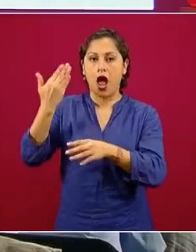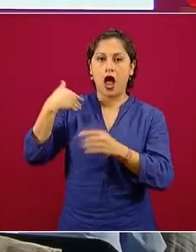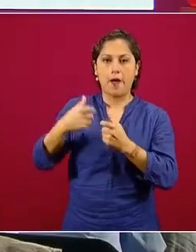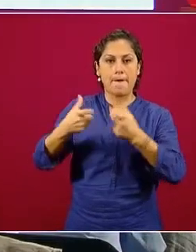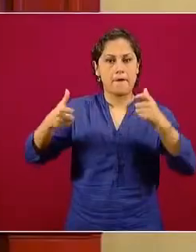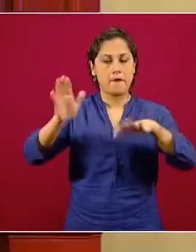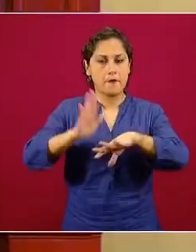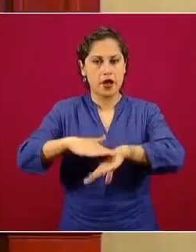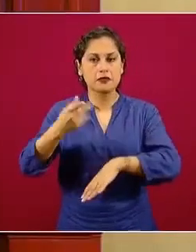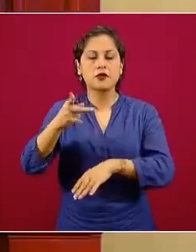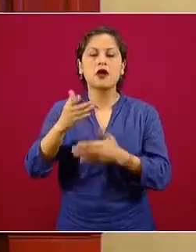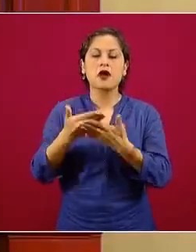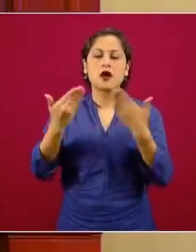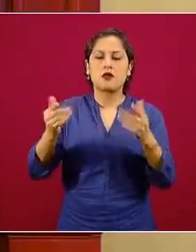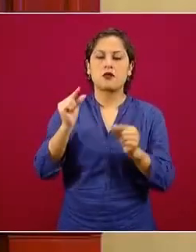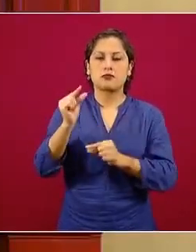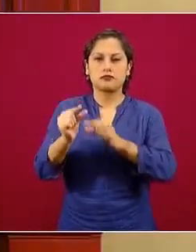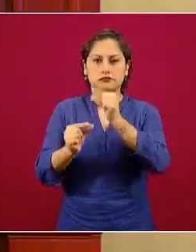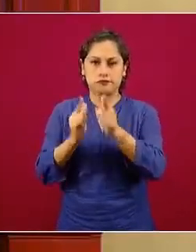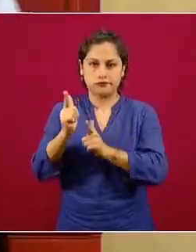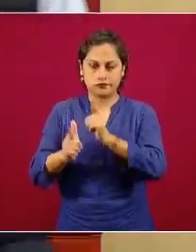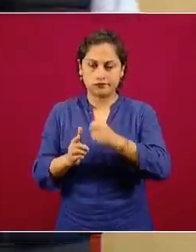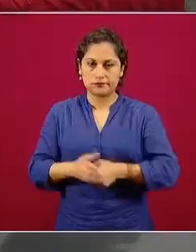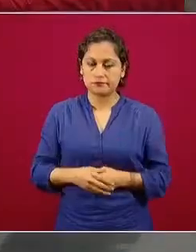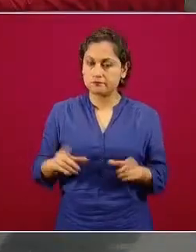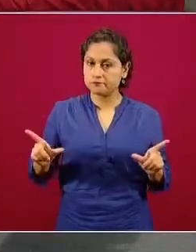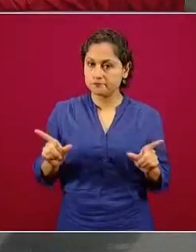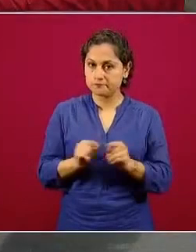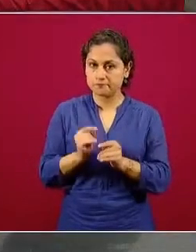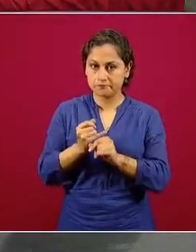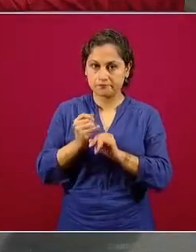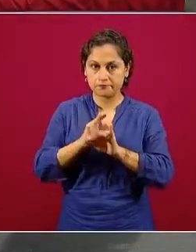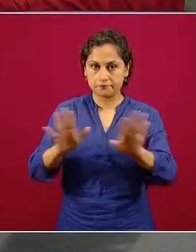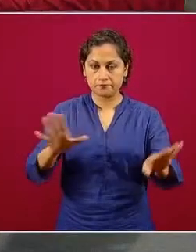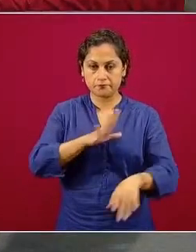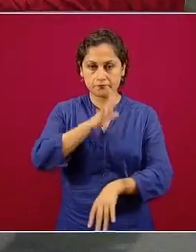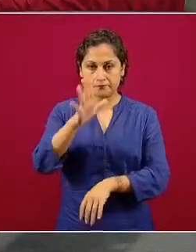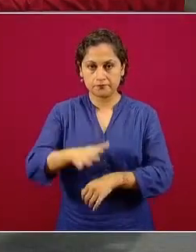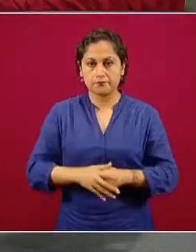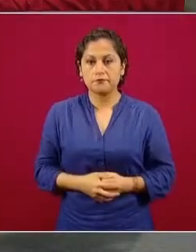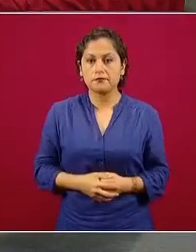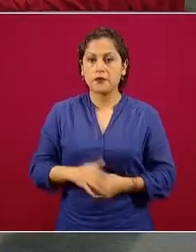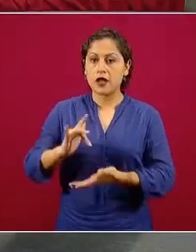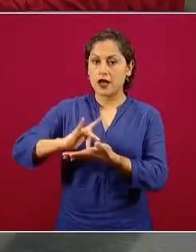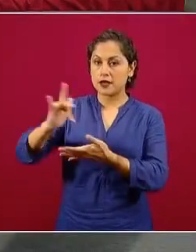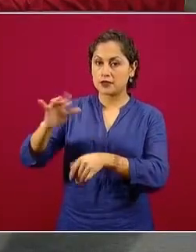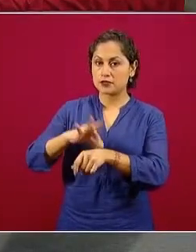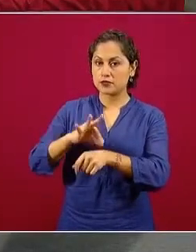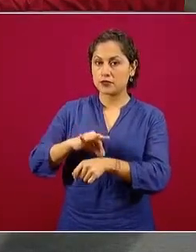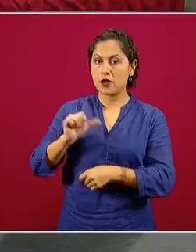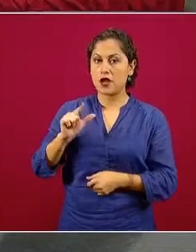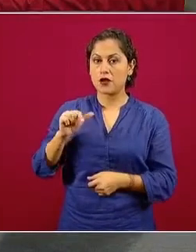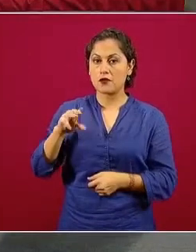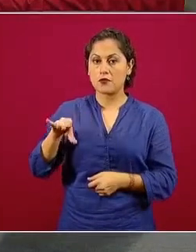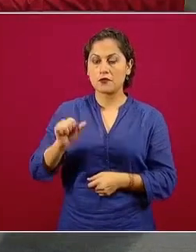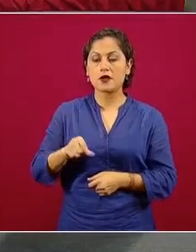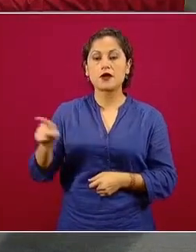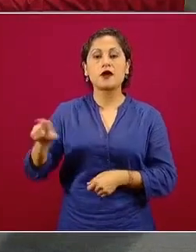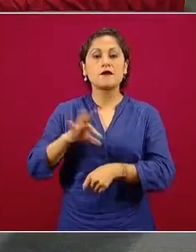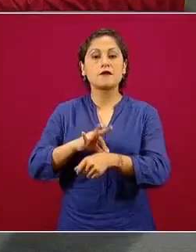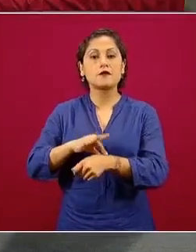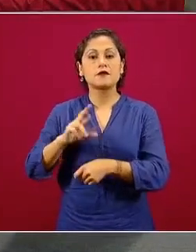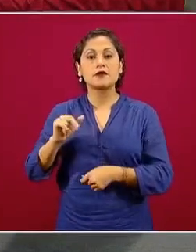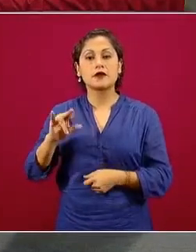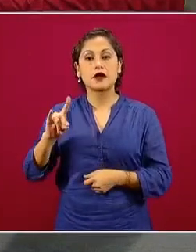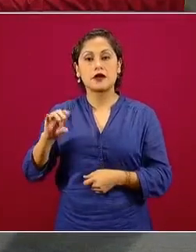en la última semana prácticamente sería la actualización para el día de hoy muchas gracias doctor alomía le pido al doctor ricardo cortez